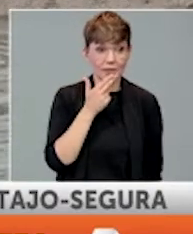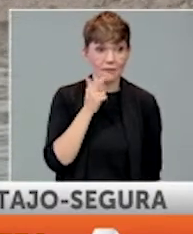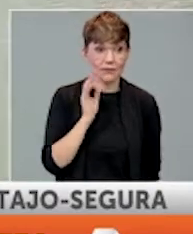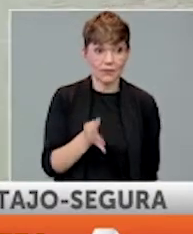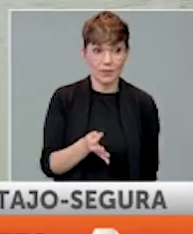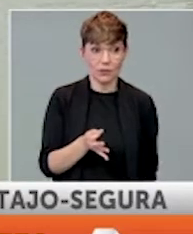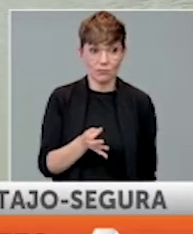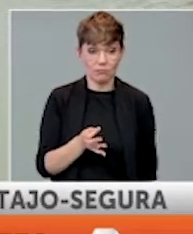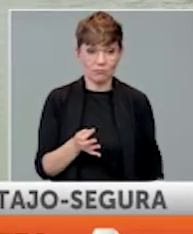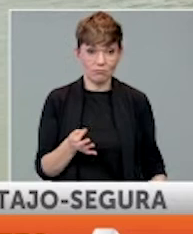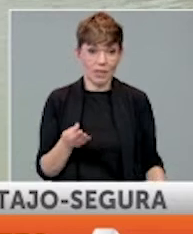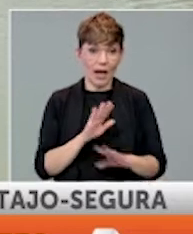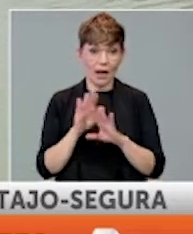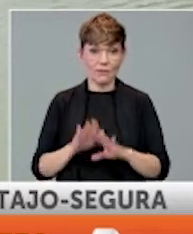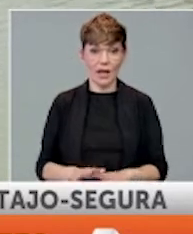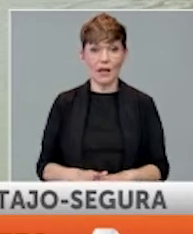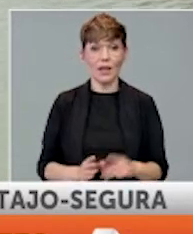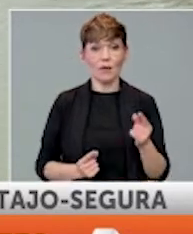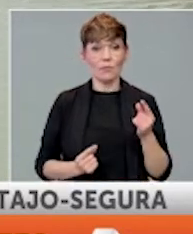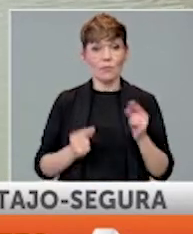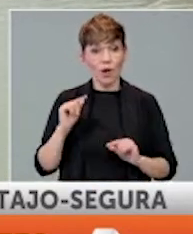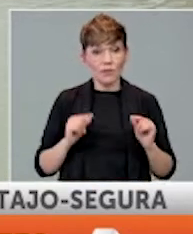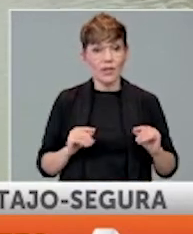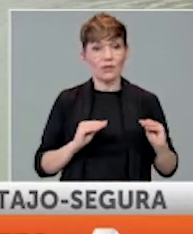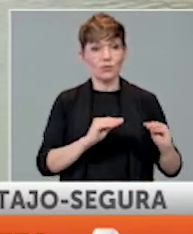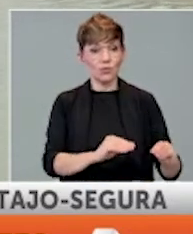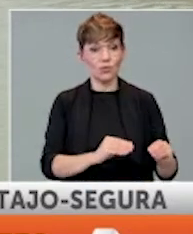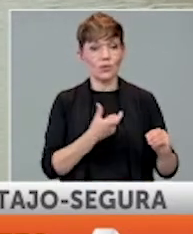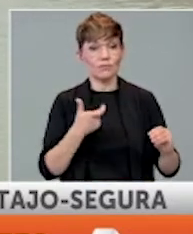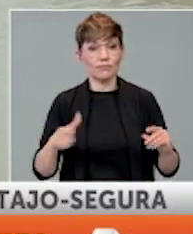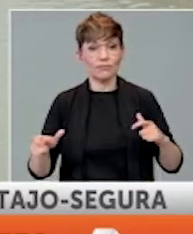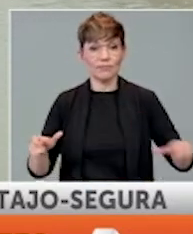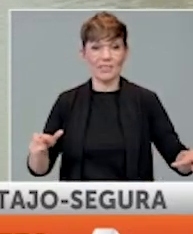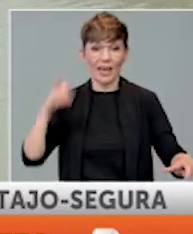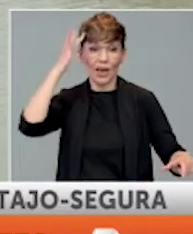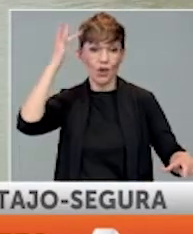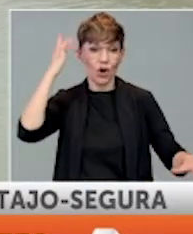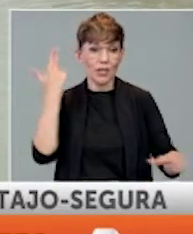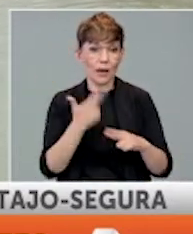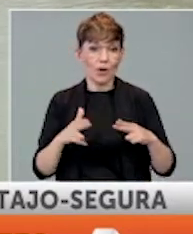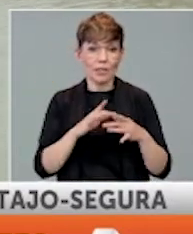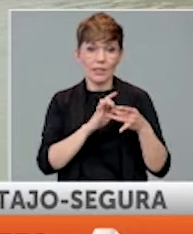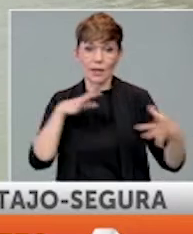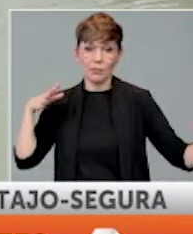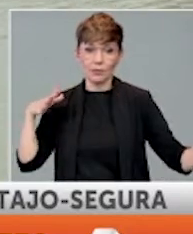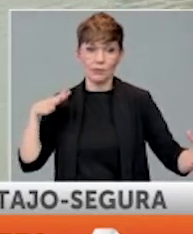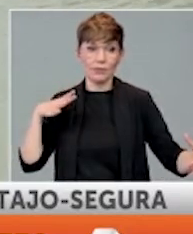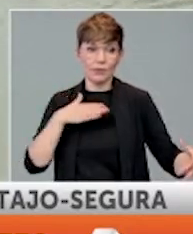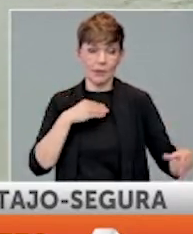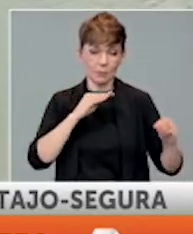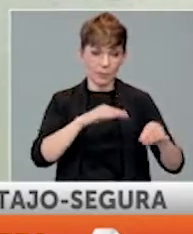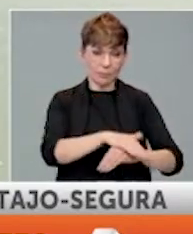va a salir aprobada finalmente esa modificación sectaria e ideologizada que pretende implantar a marcha martillo la ministra Teresa